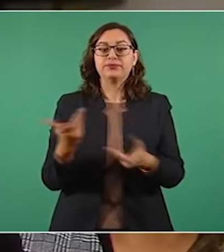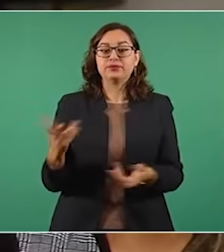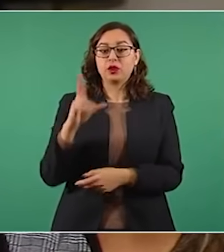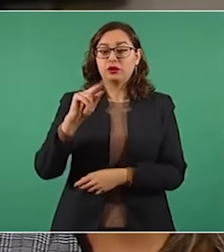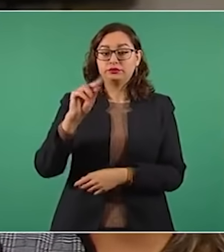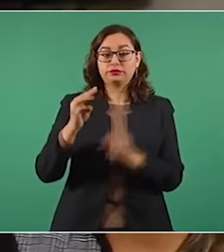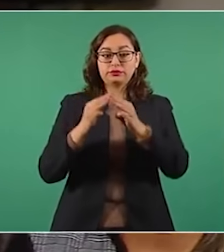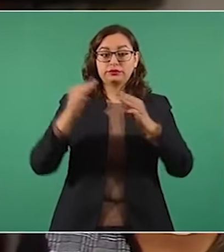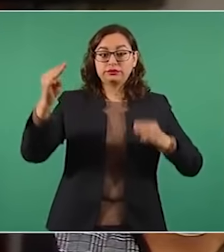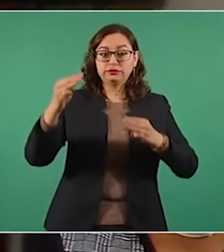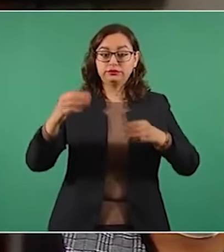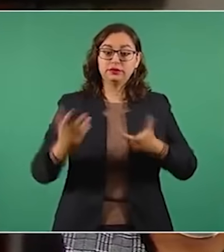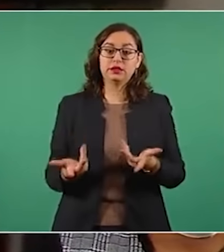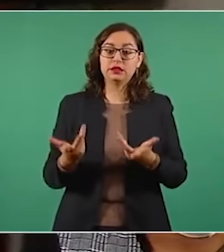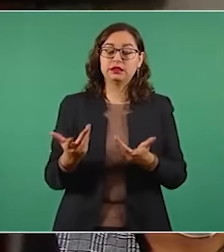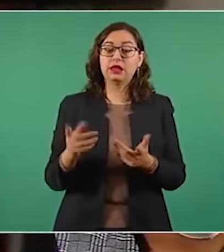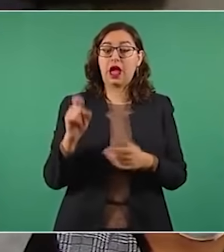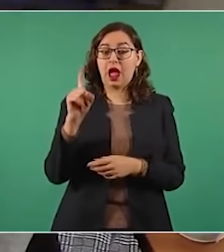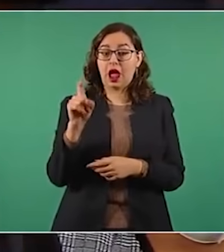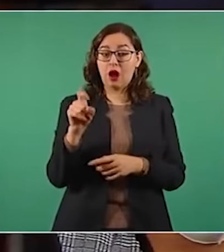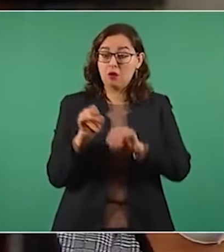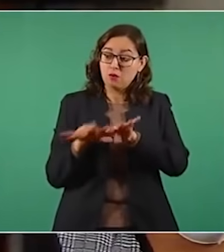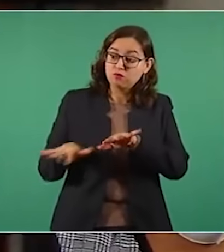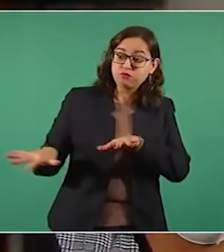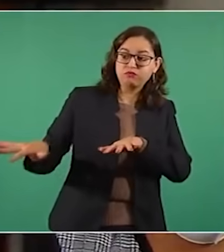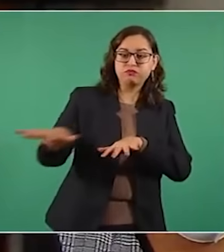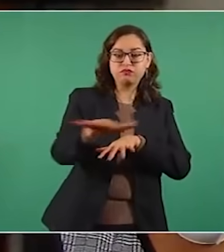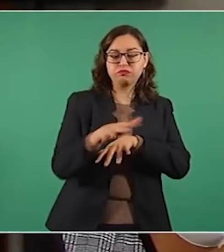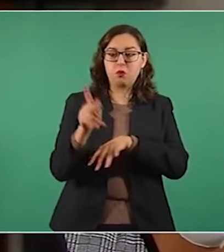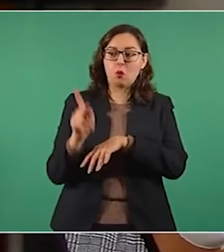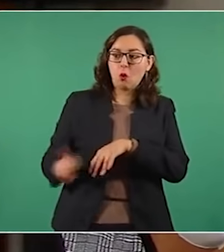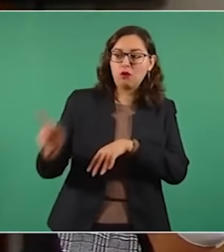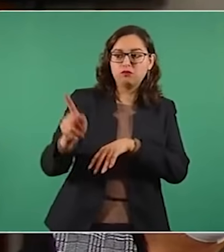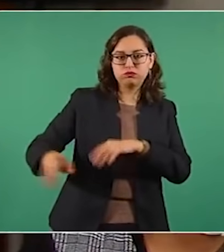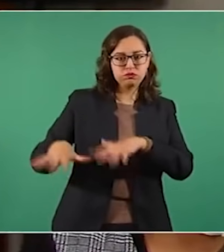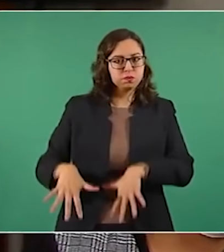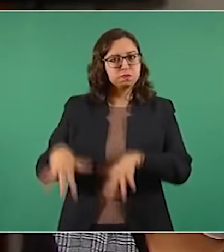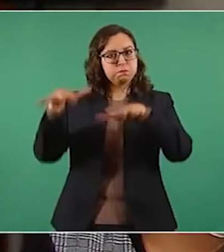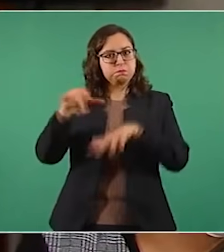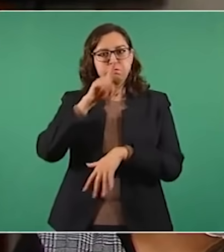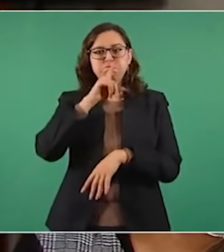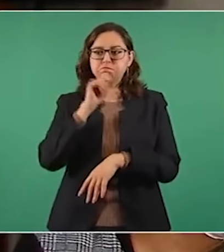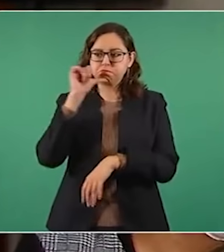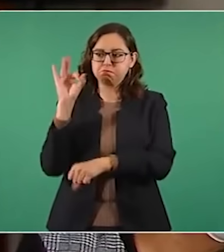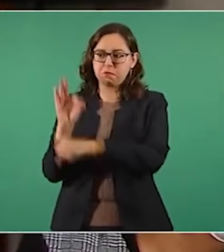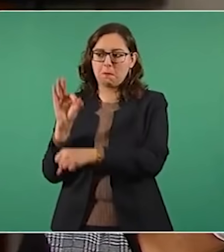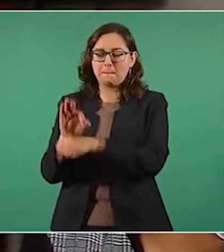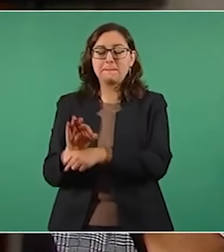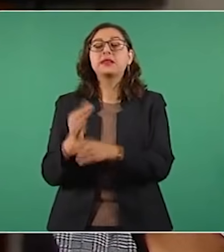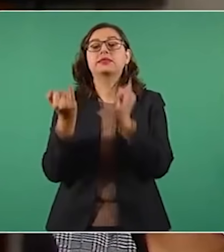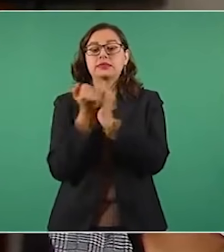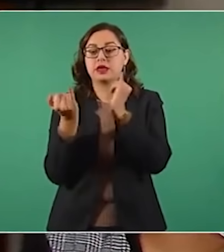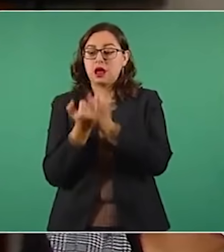metros. Con esto no se inundarían los poblados de Acacico, Palmarejo y Temacapulín, y al mismo tiempo se estaría logrando abastecer de agua